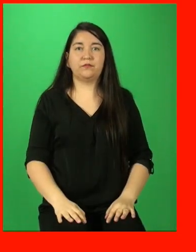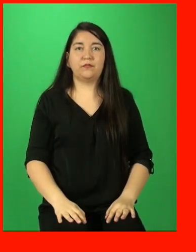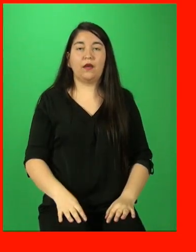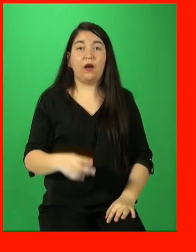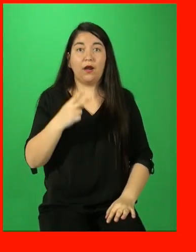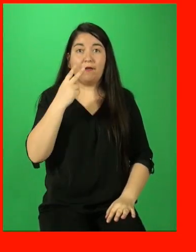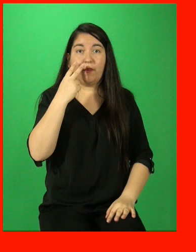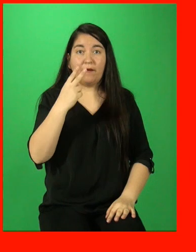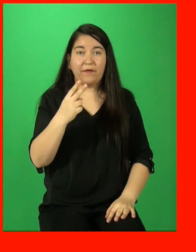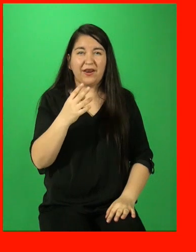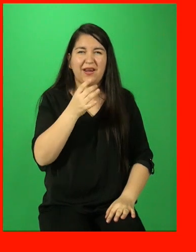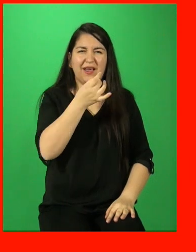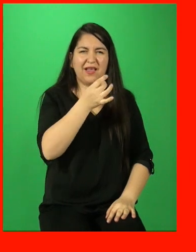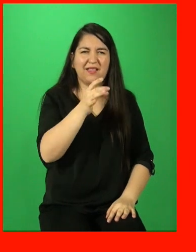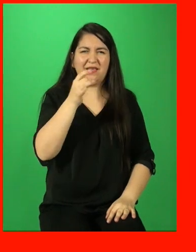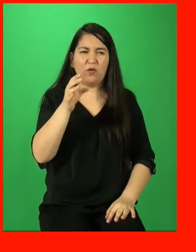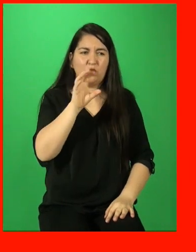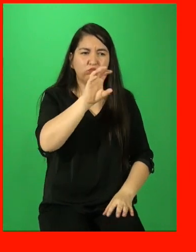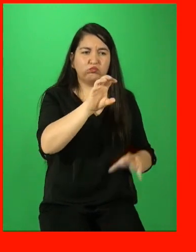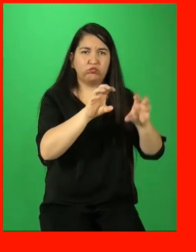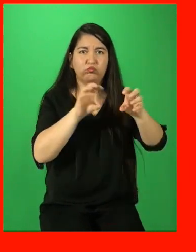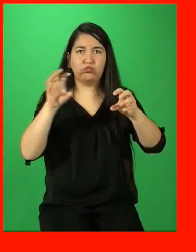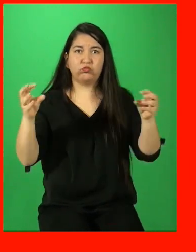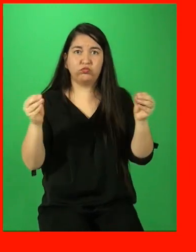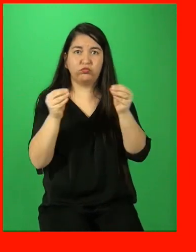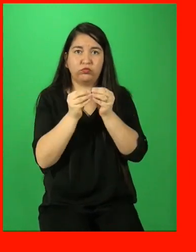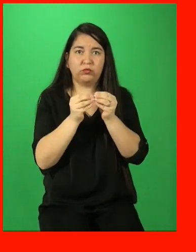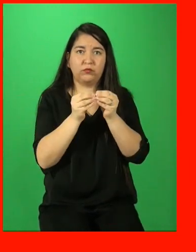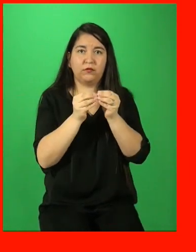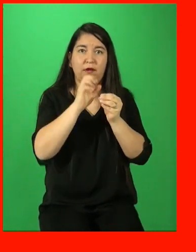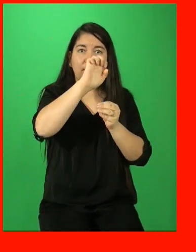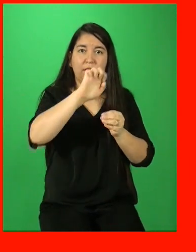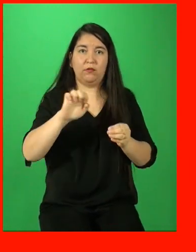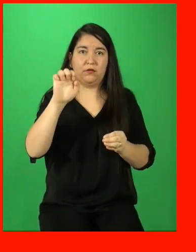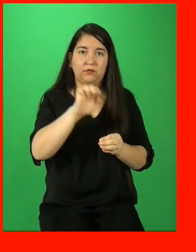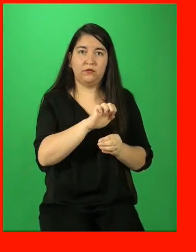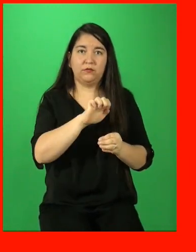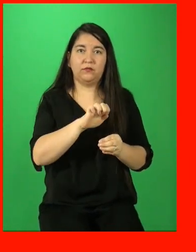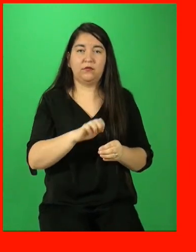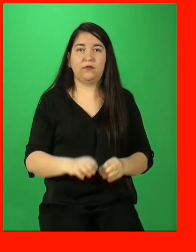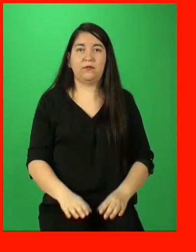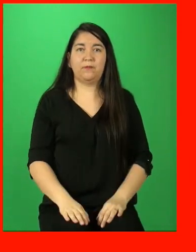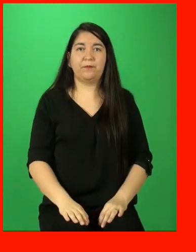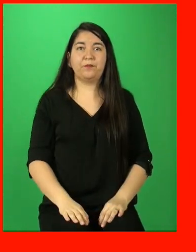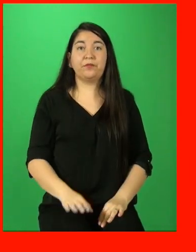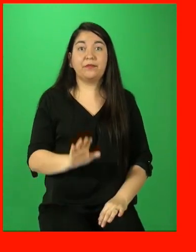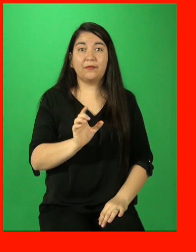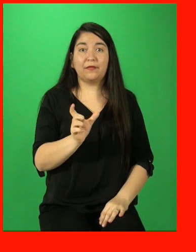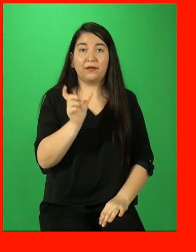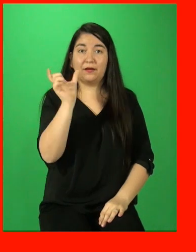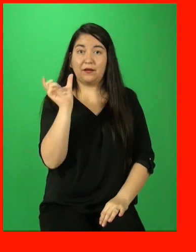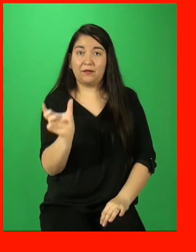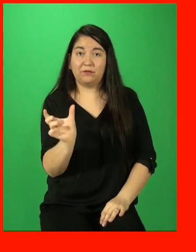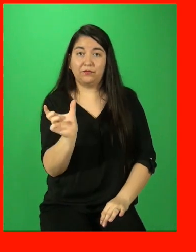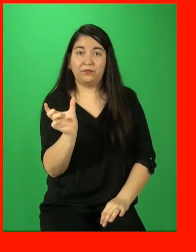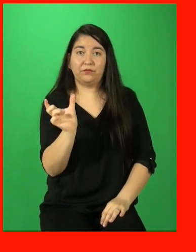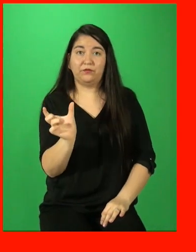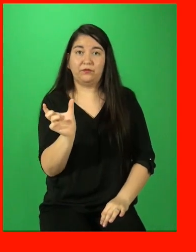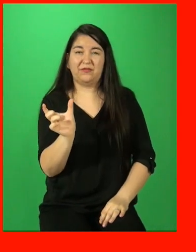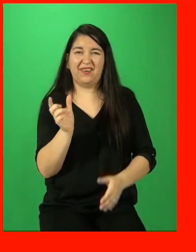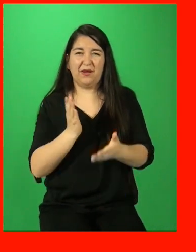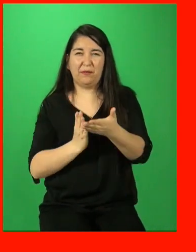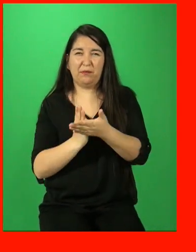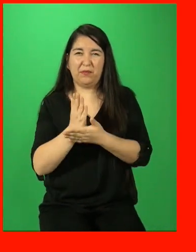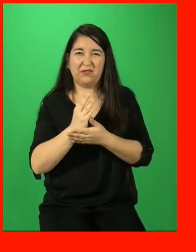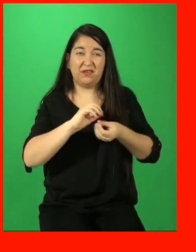viendo cada uno de los componentes principales que hay dentro de esta ecuación. En el lado izquierdo, al inicio de la